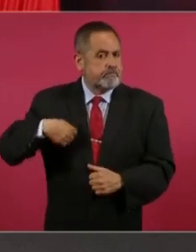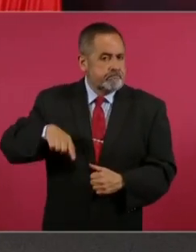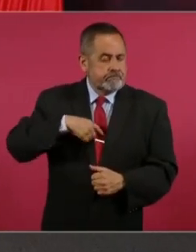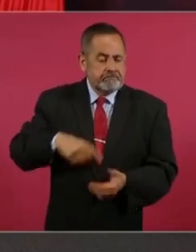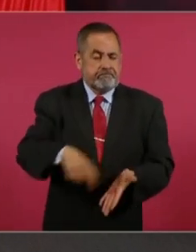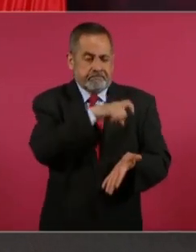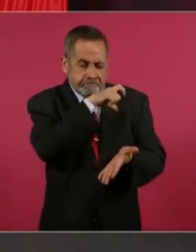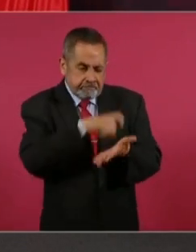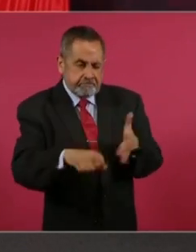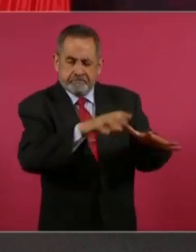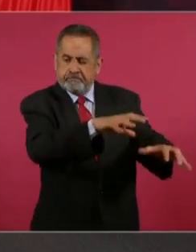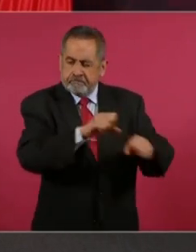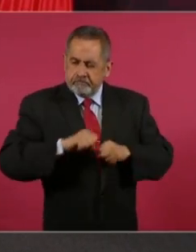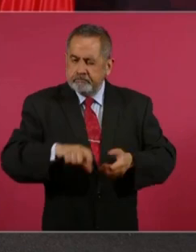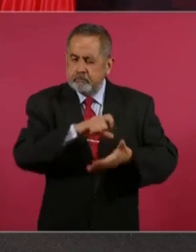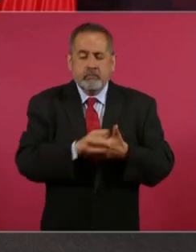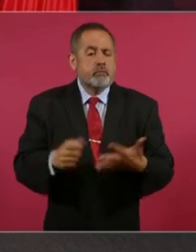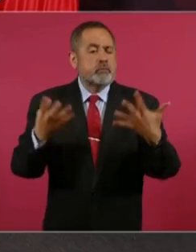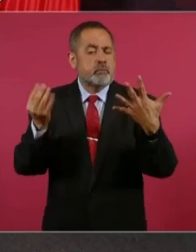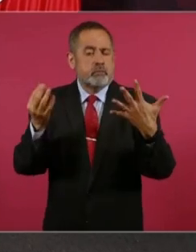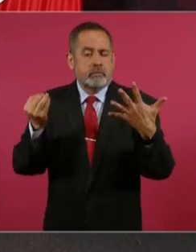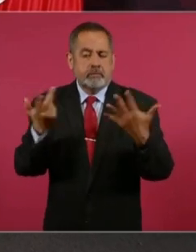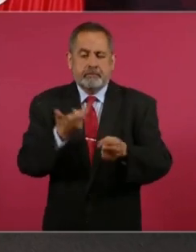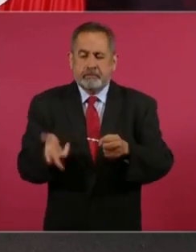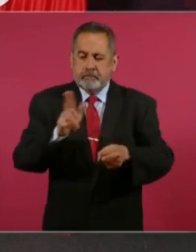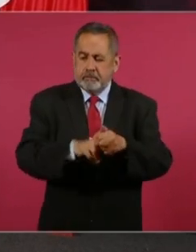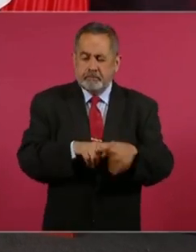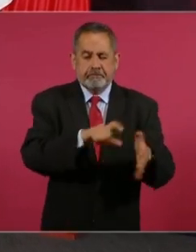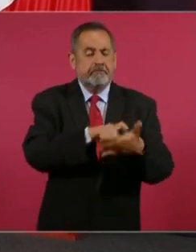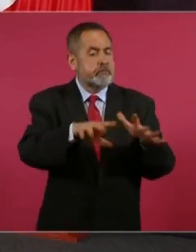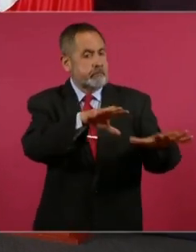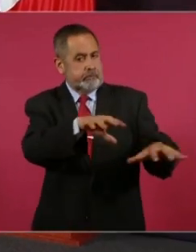comprando los 9 hospitales,